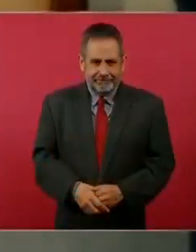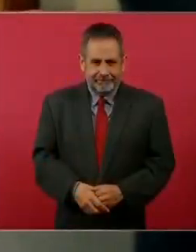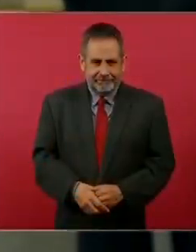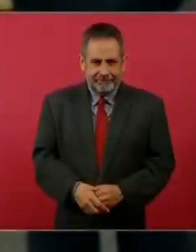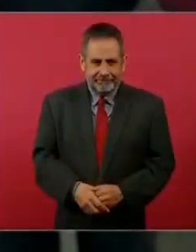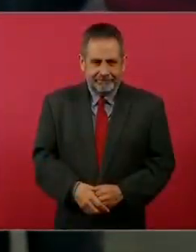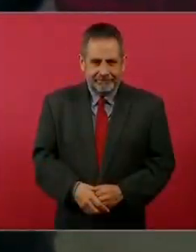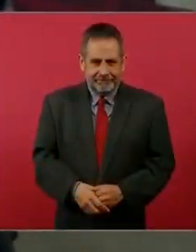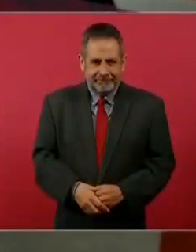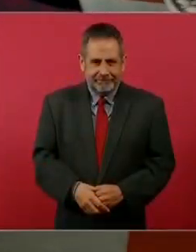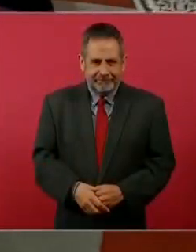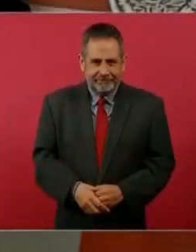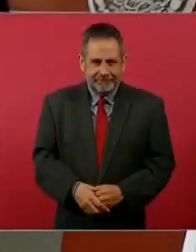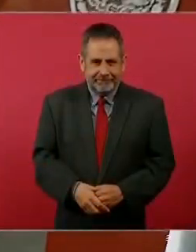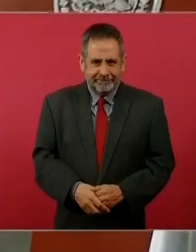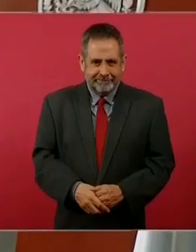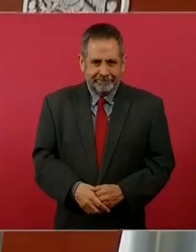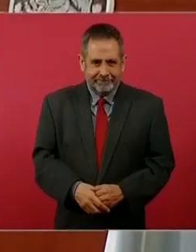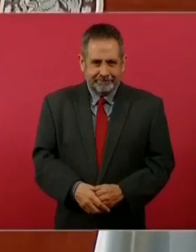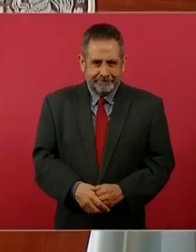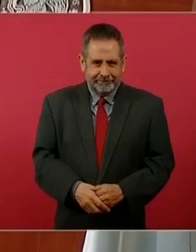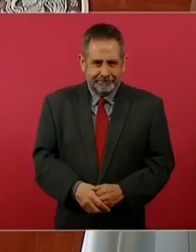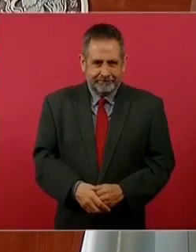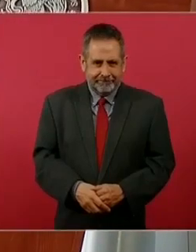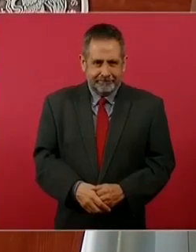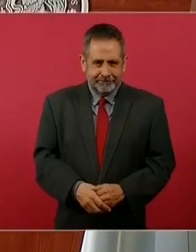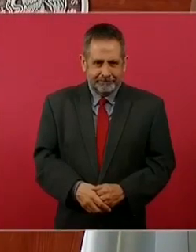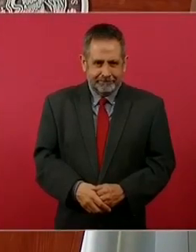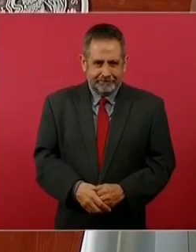presidente mi compañera Isabel González y vea su reacción.